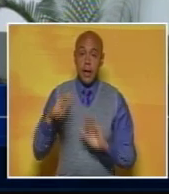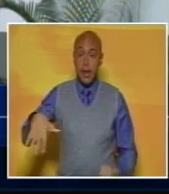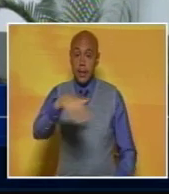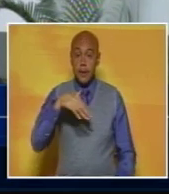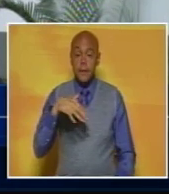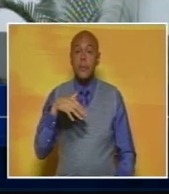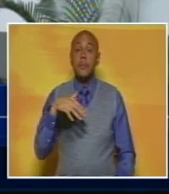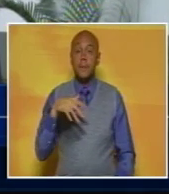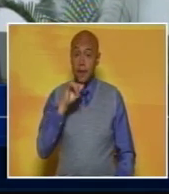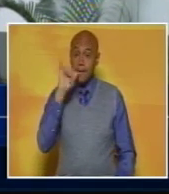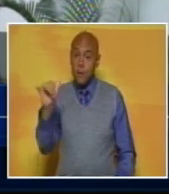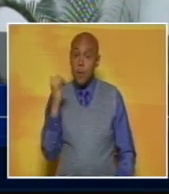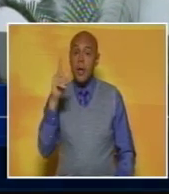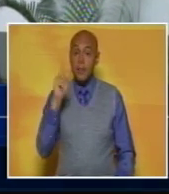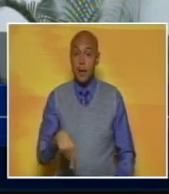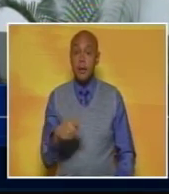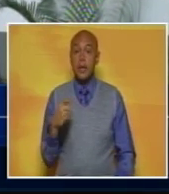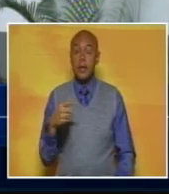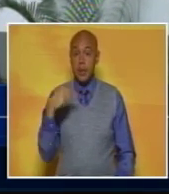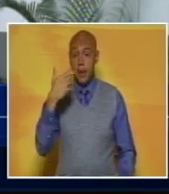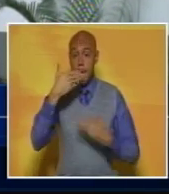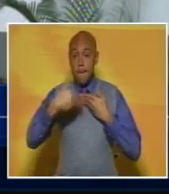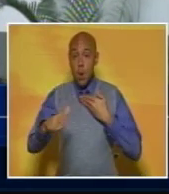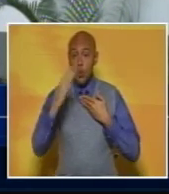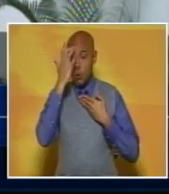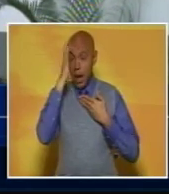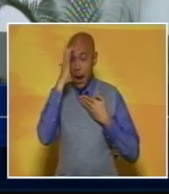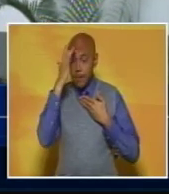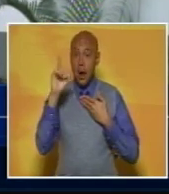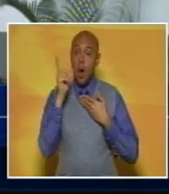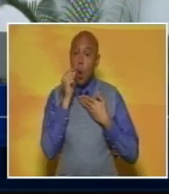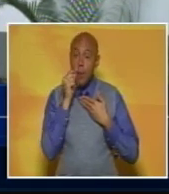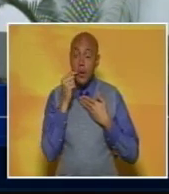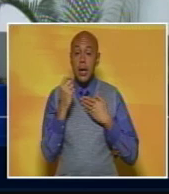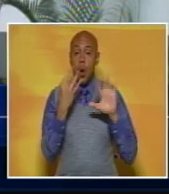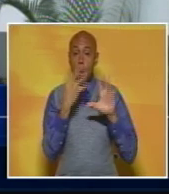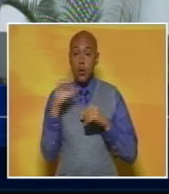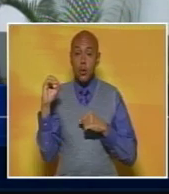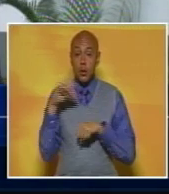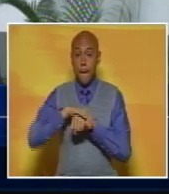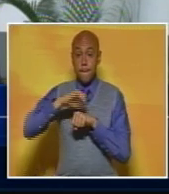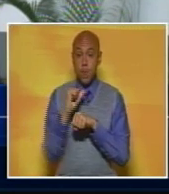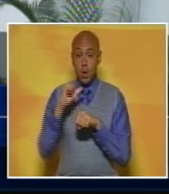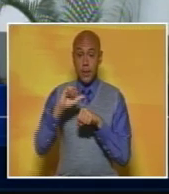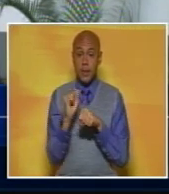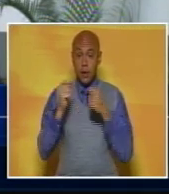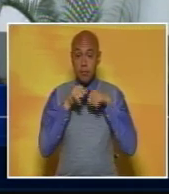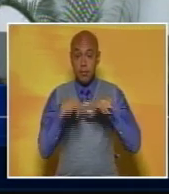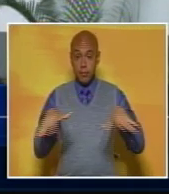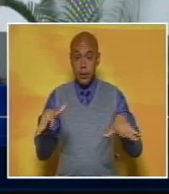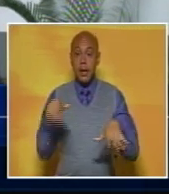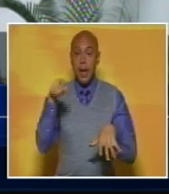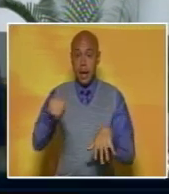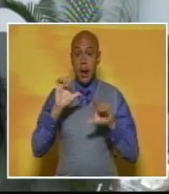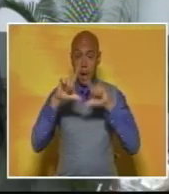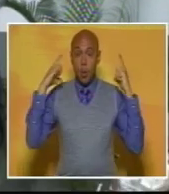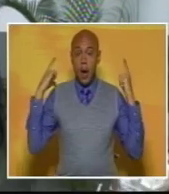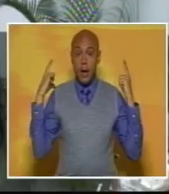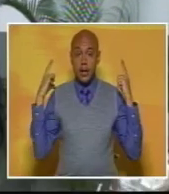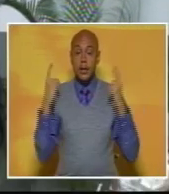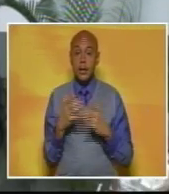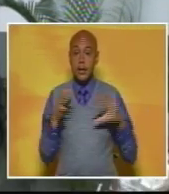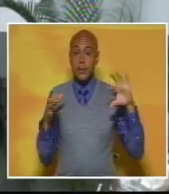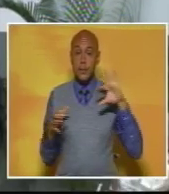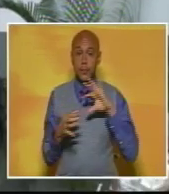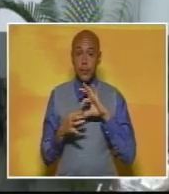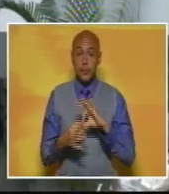y adelantaba que para las zafras de carnaval estarán desplegando más de 800 funcionarios de la Policía de La Guaira. En alianza